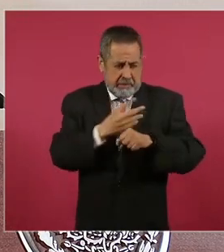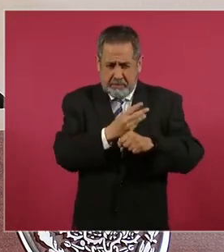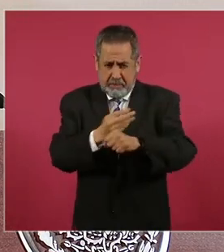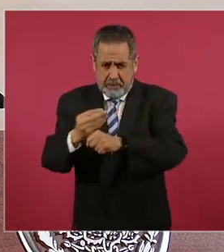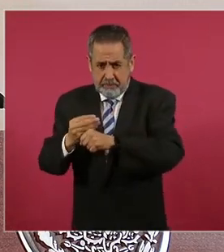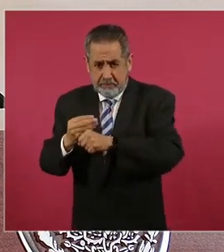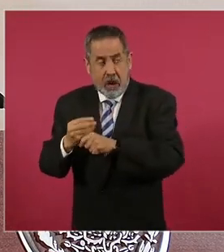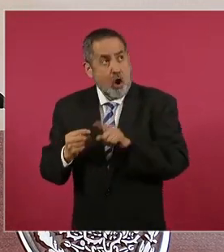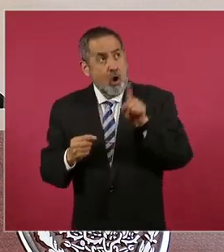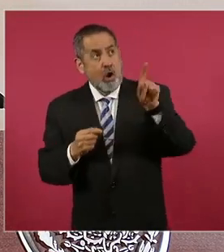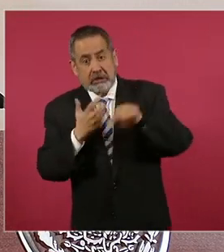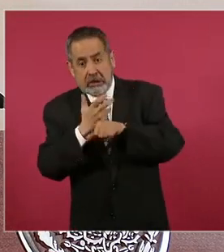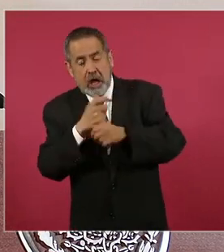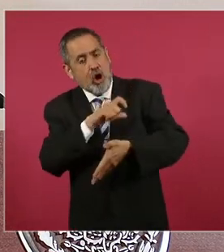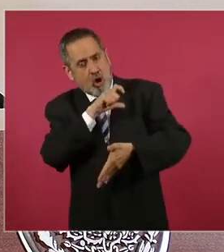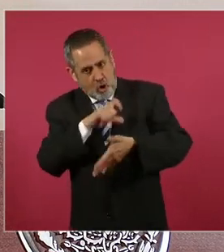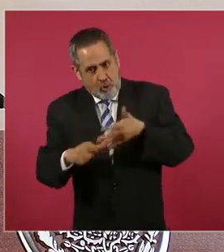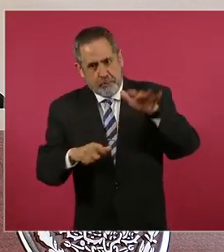compramos una